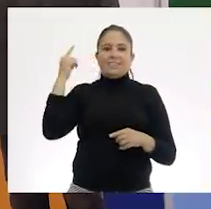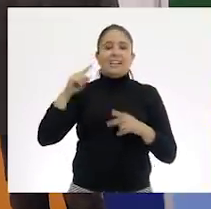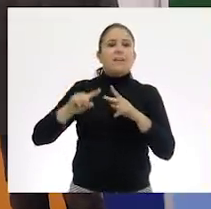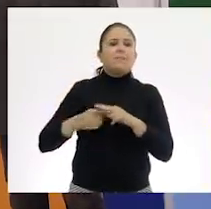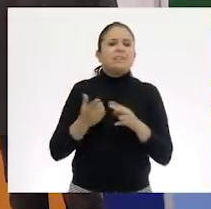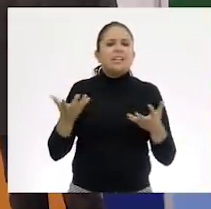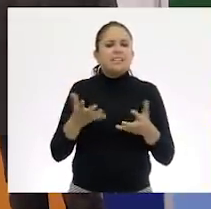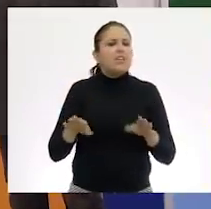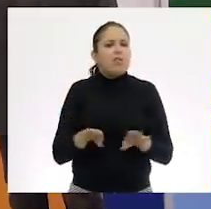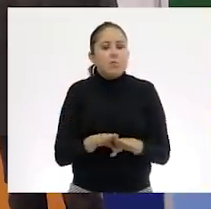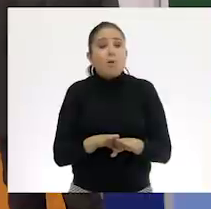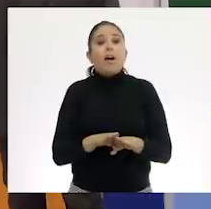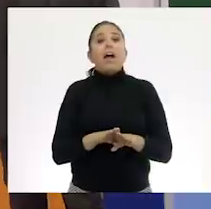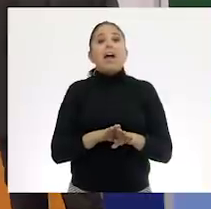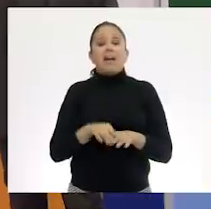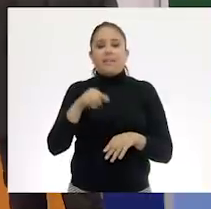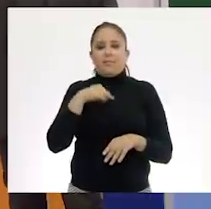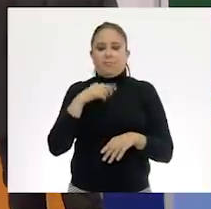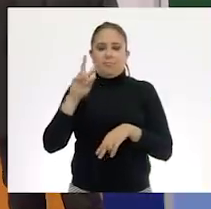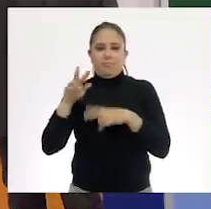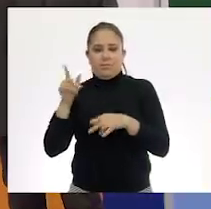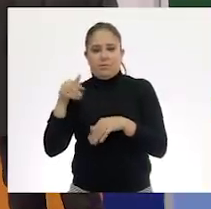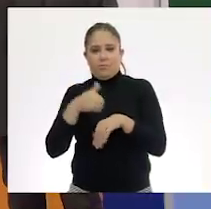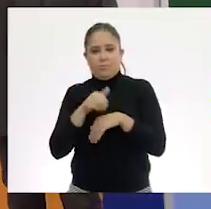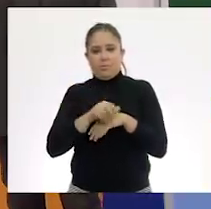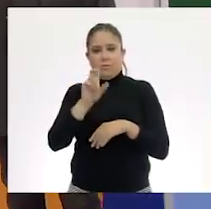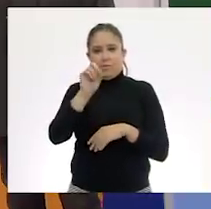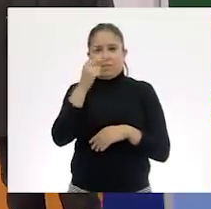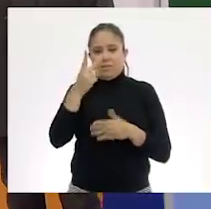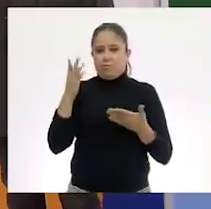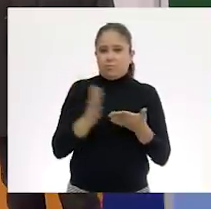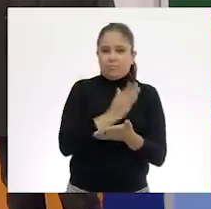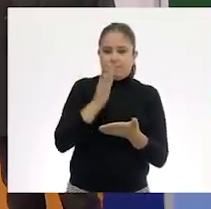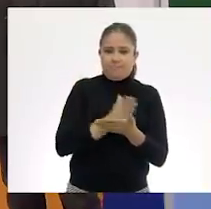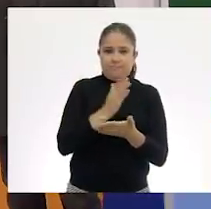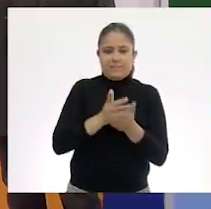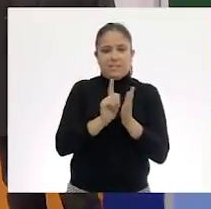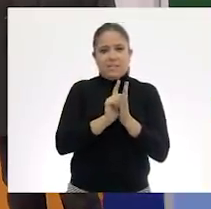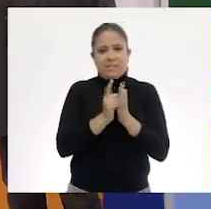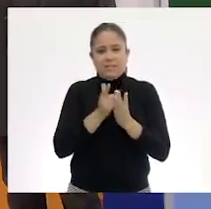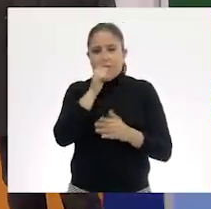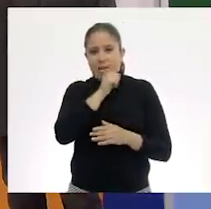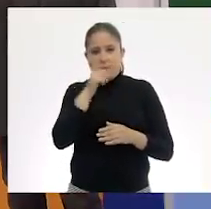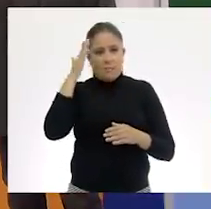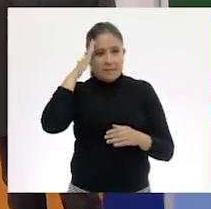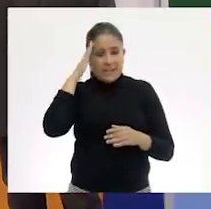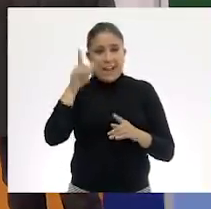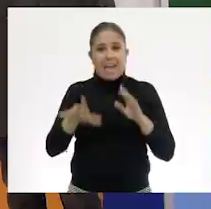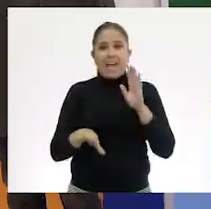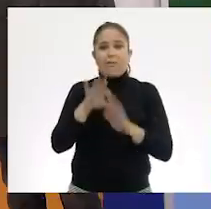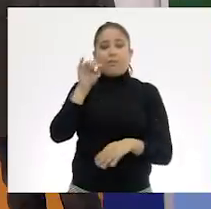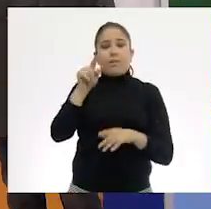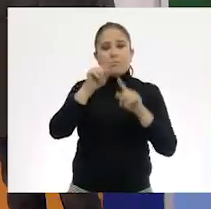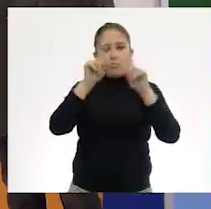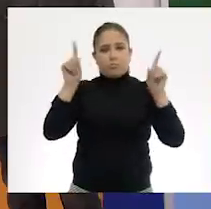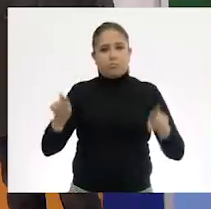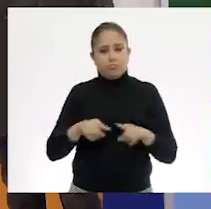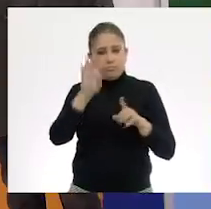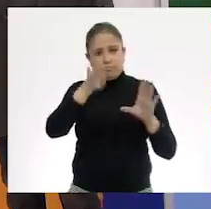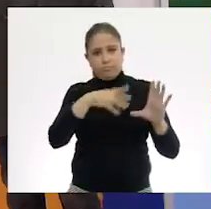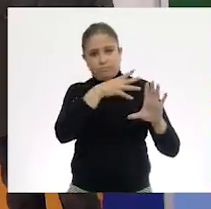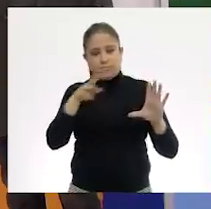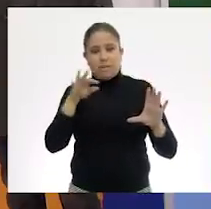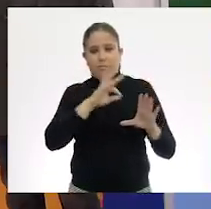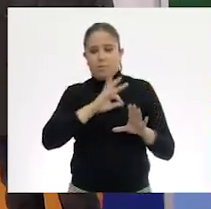a realizarlo? Pueden ir a la página 32 de su libro de lengua materna y van a encontrar un pequeño cuadro que también les va a aparecer